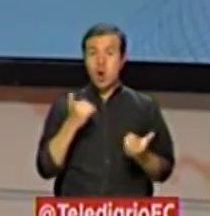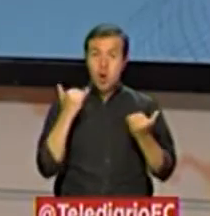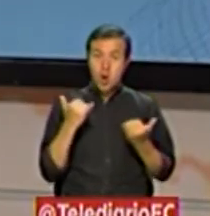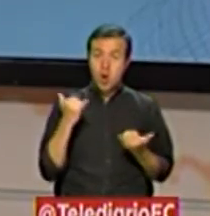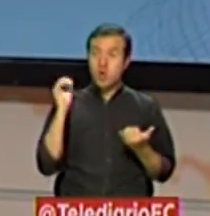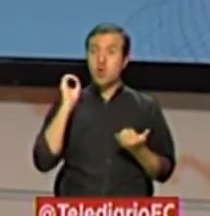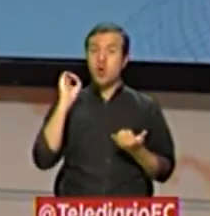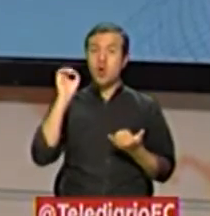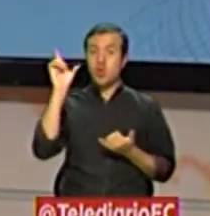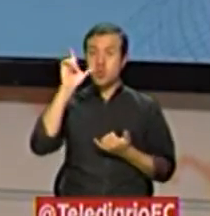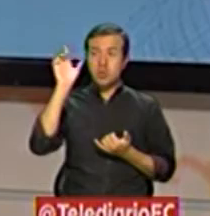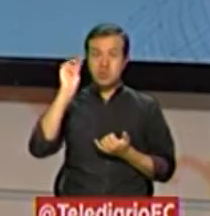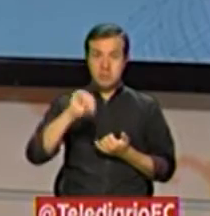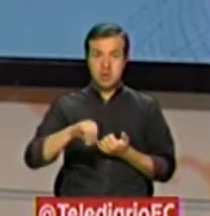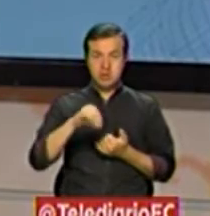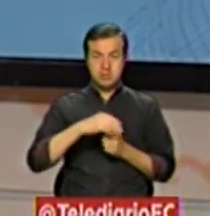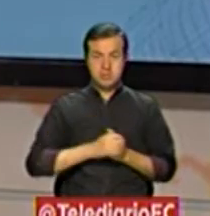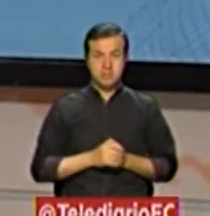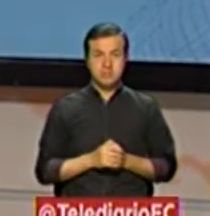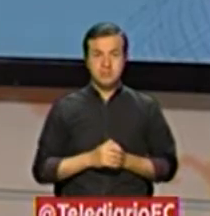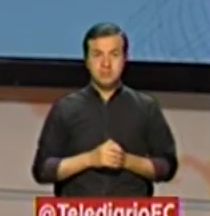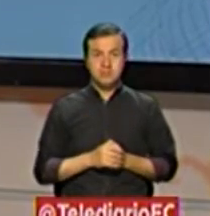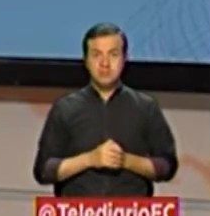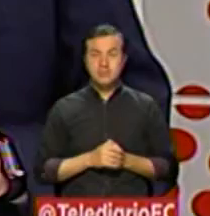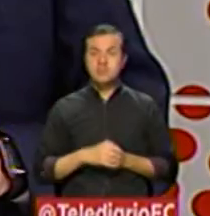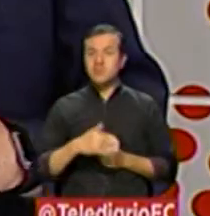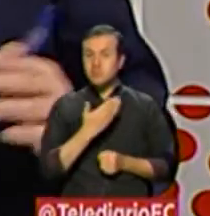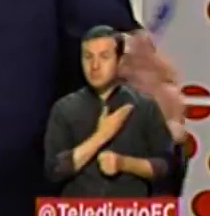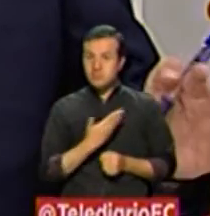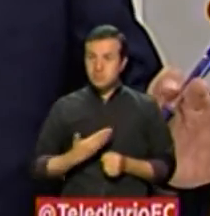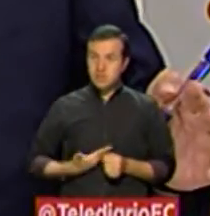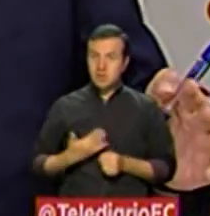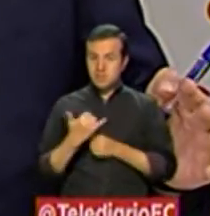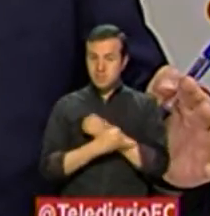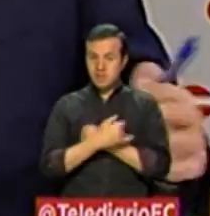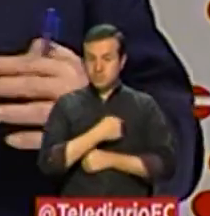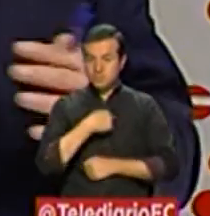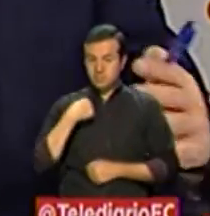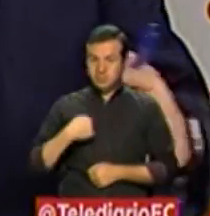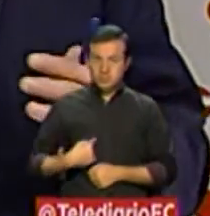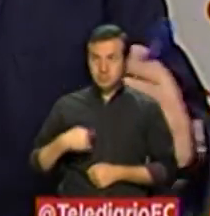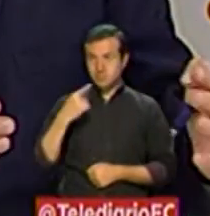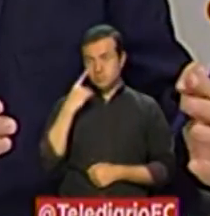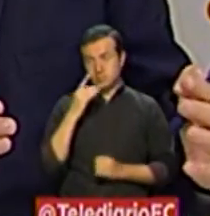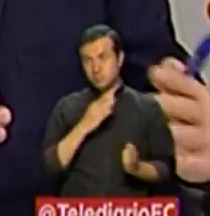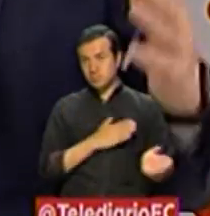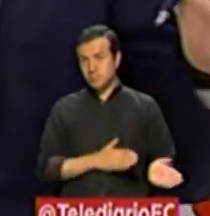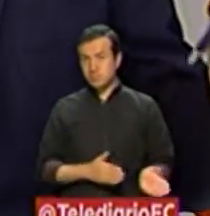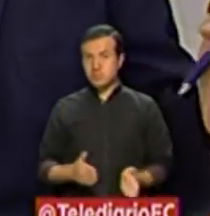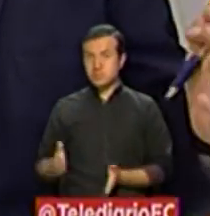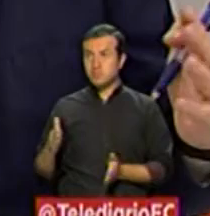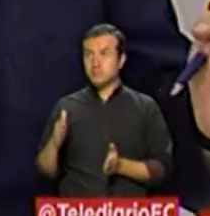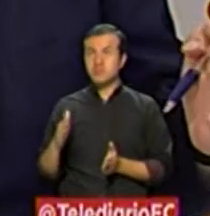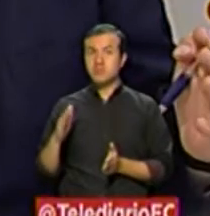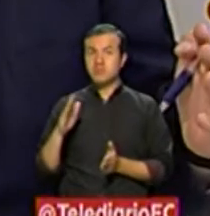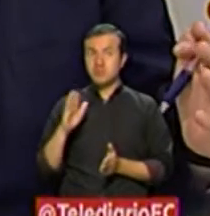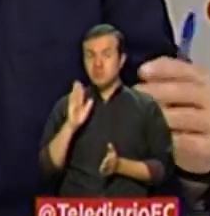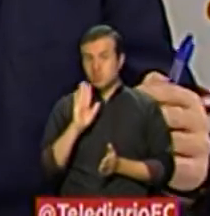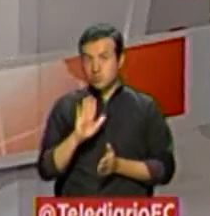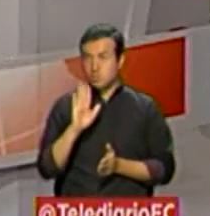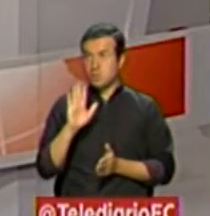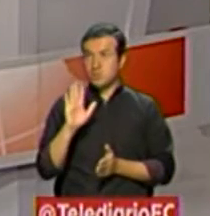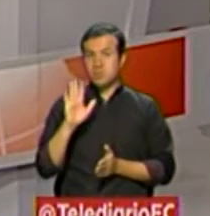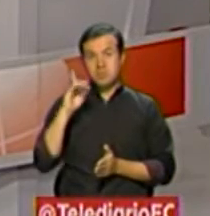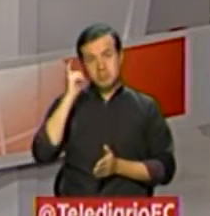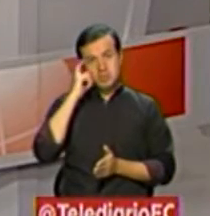más tardar el lunes o martes. O sea que el presidente estaría en China mientras la Asamblea está conociendo y considerando la terna.